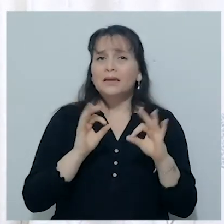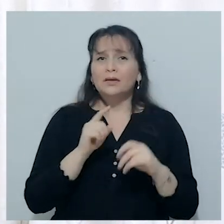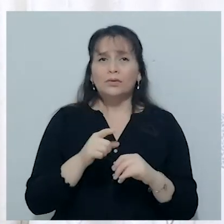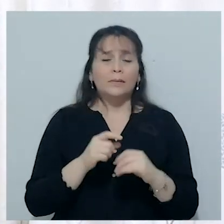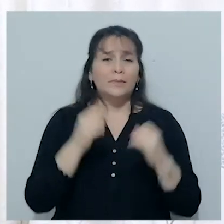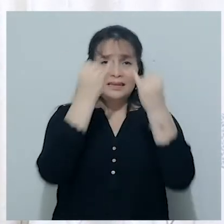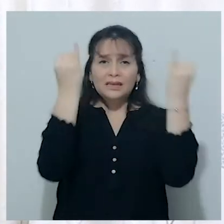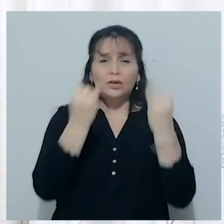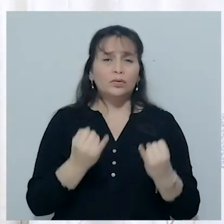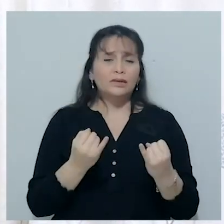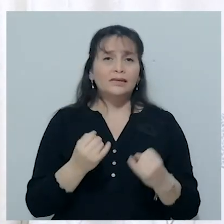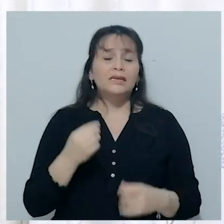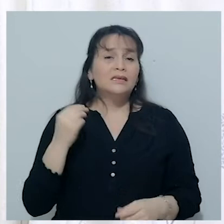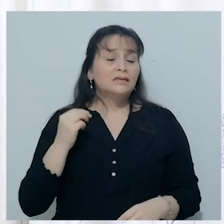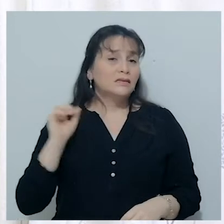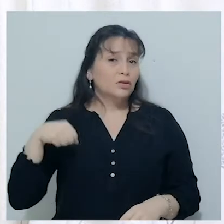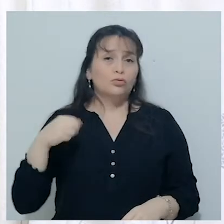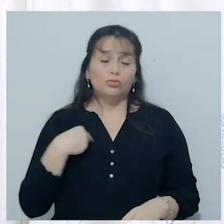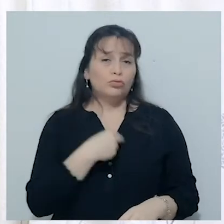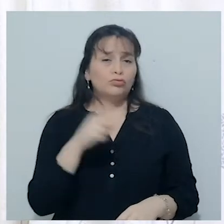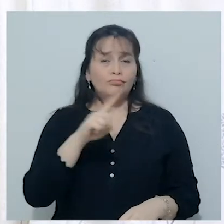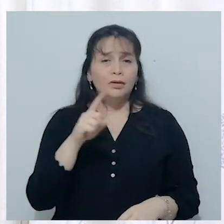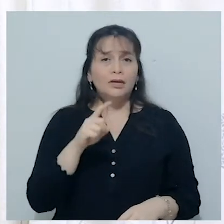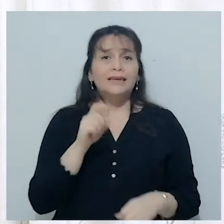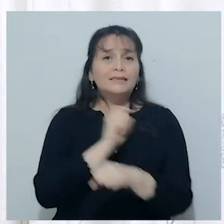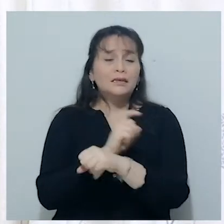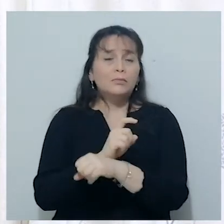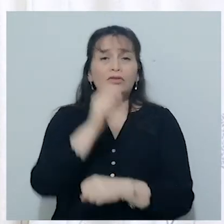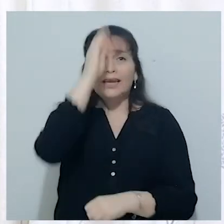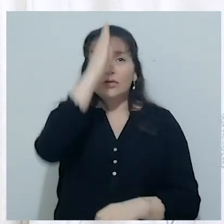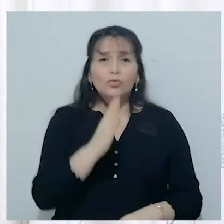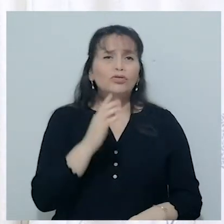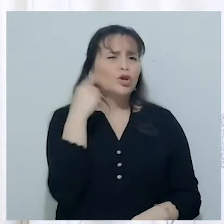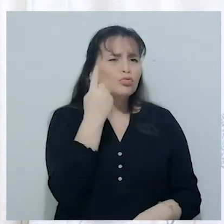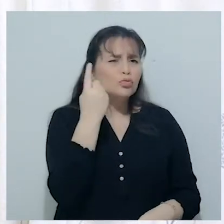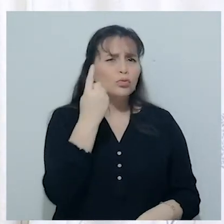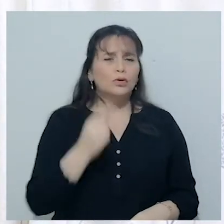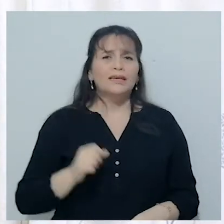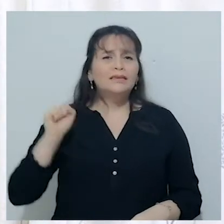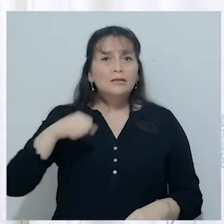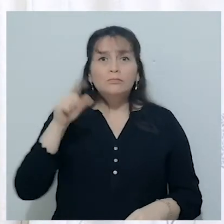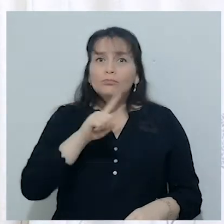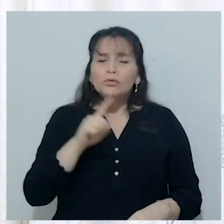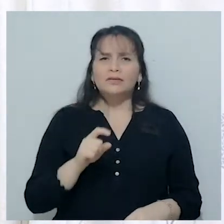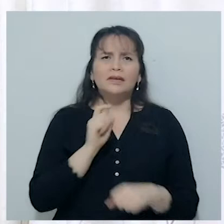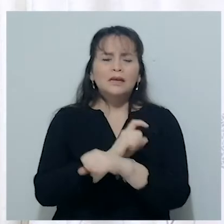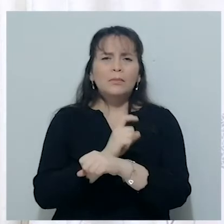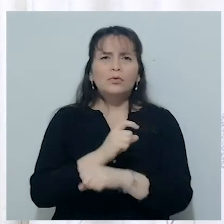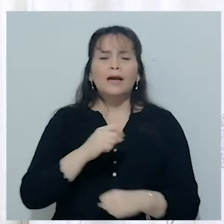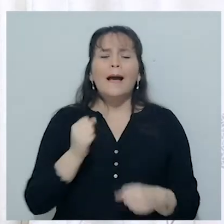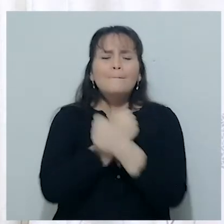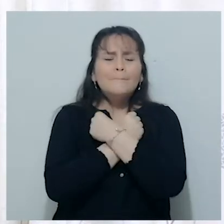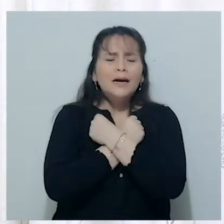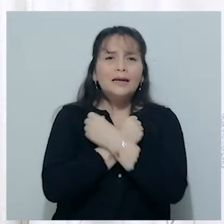el mismo riesgo de volverse idólatra si no les enseñamos que Dios es uno, si no